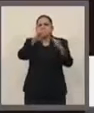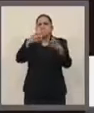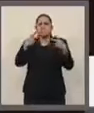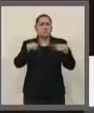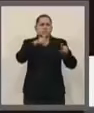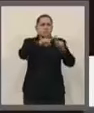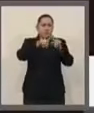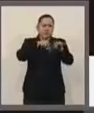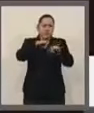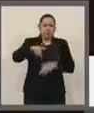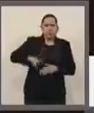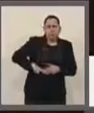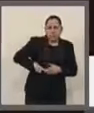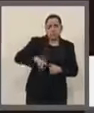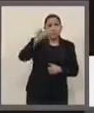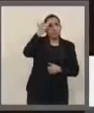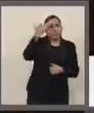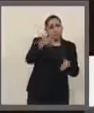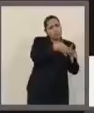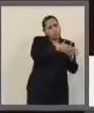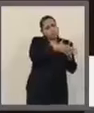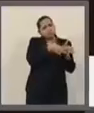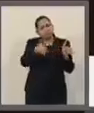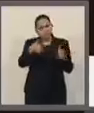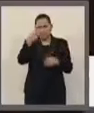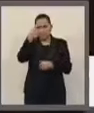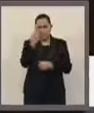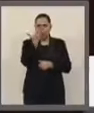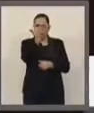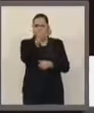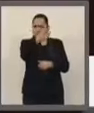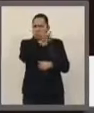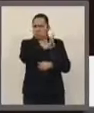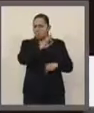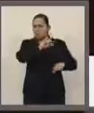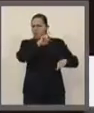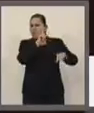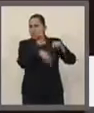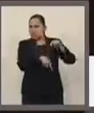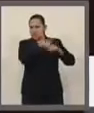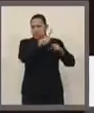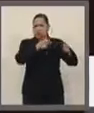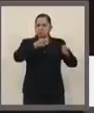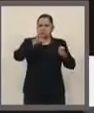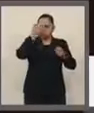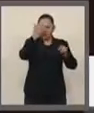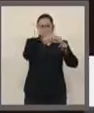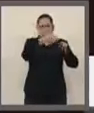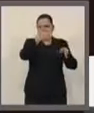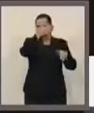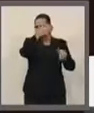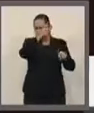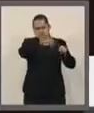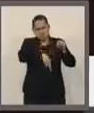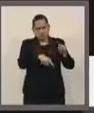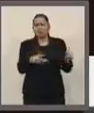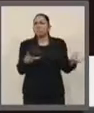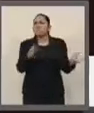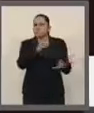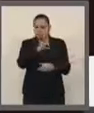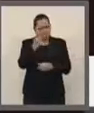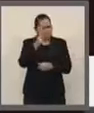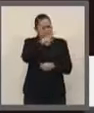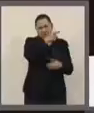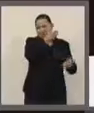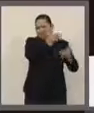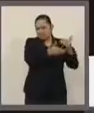sexenio. Es un demócrata y un patriota que está plantando consultas. Decía el diputado Romero Hicks